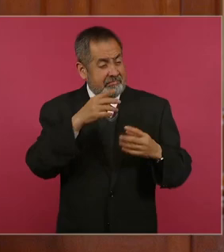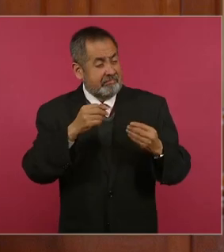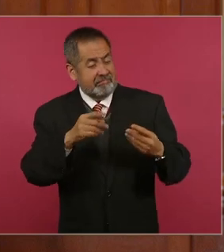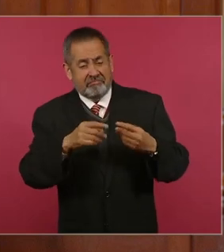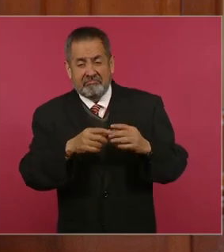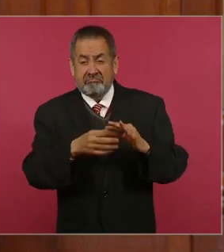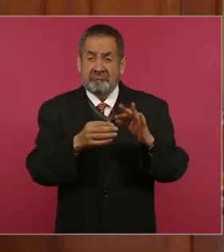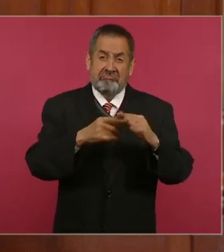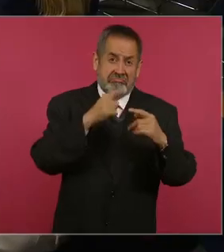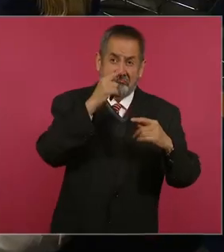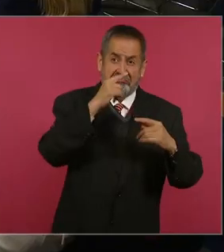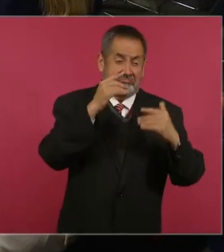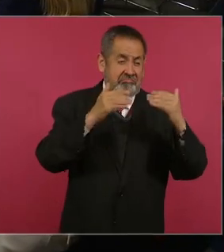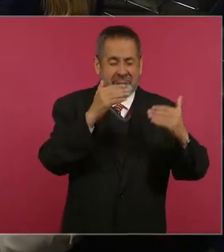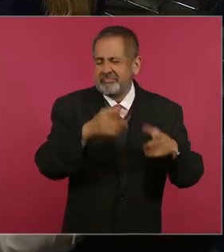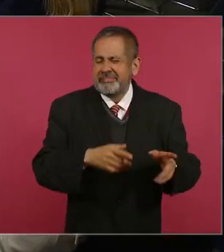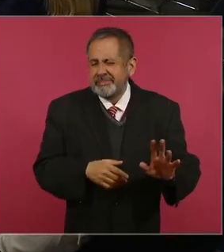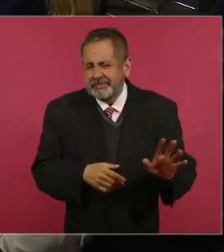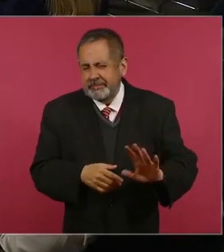mucho.